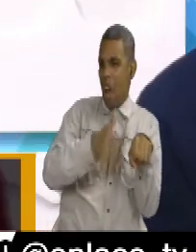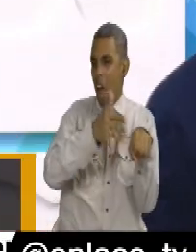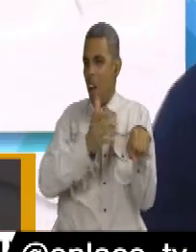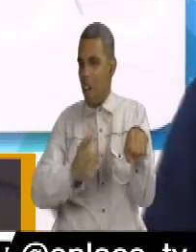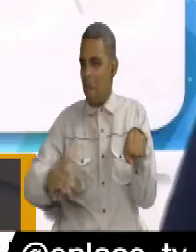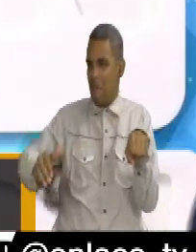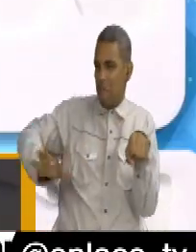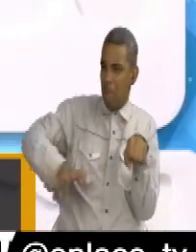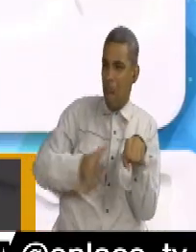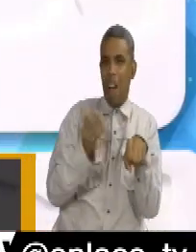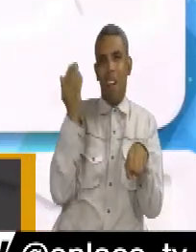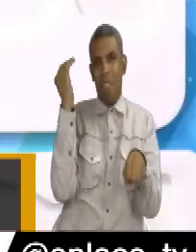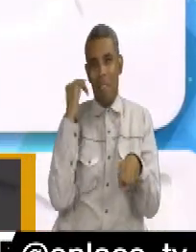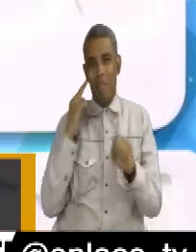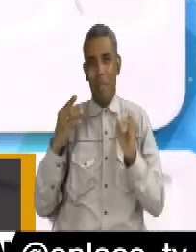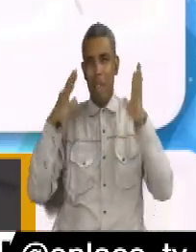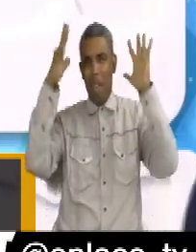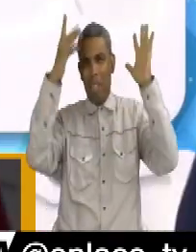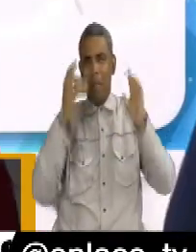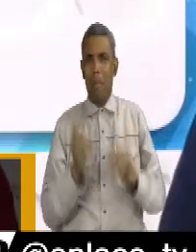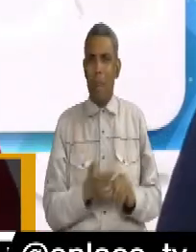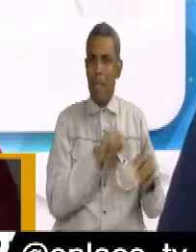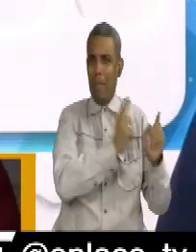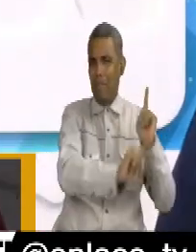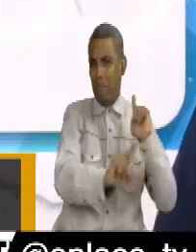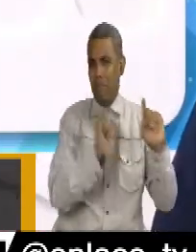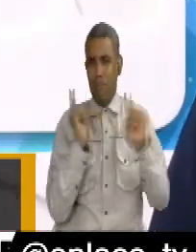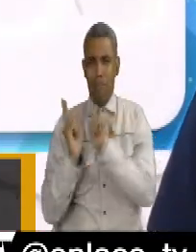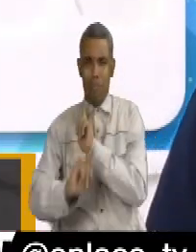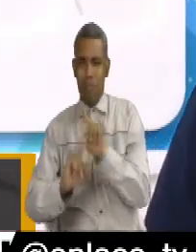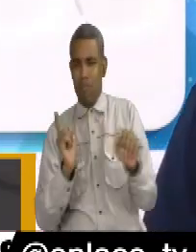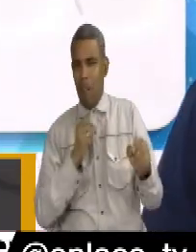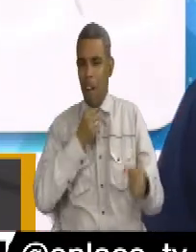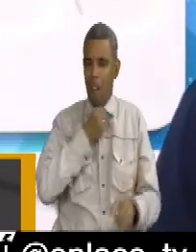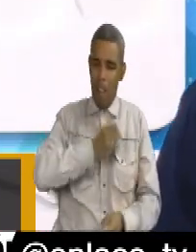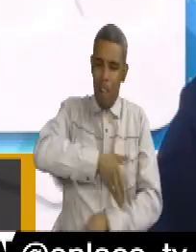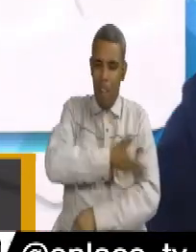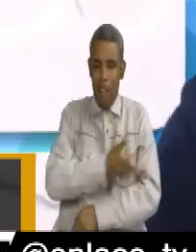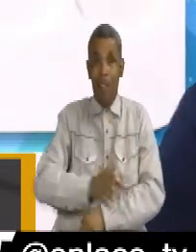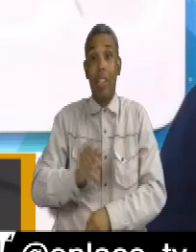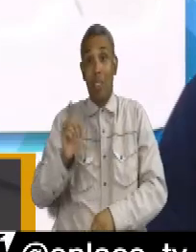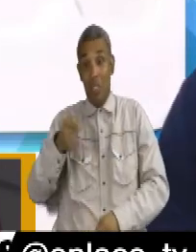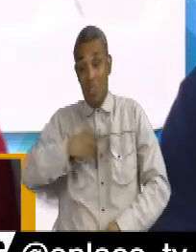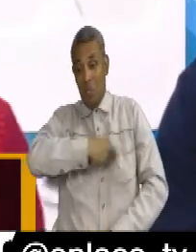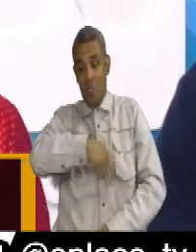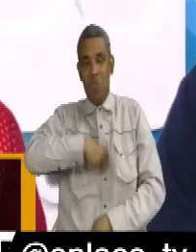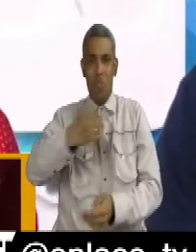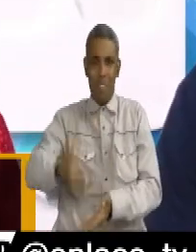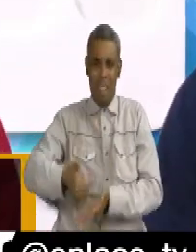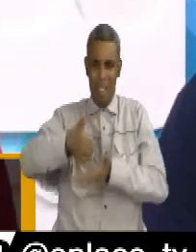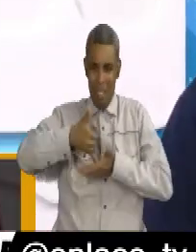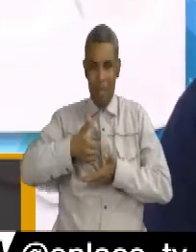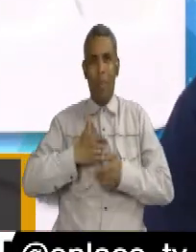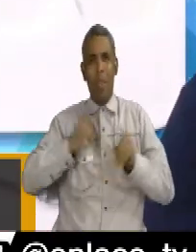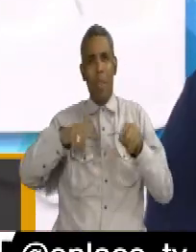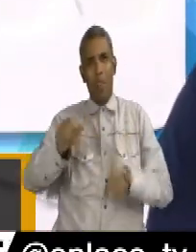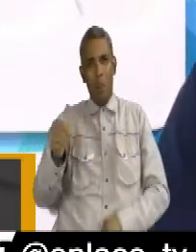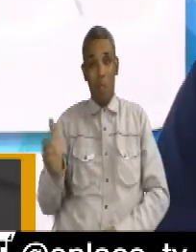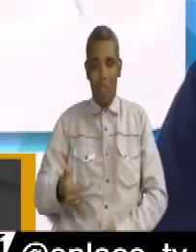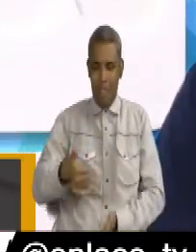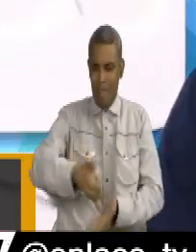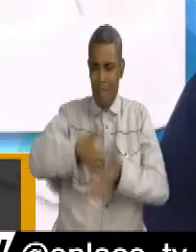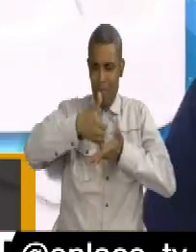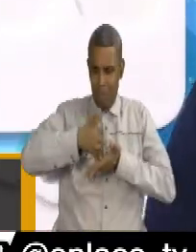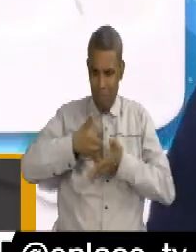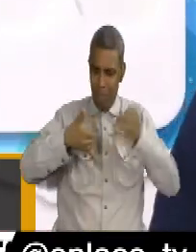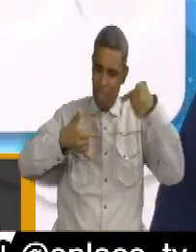apoyó ese gran festival. Fuimos los ganadores también del Indio Tayrona, fuimos también gran personaje